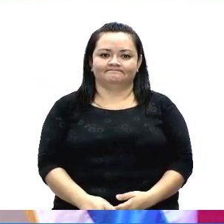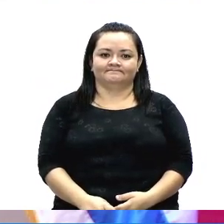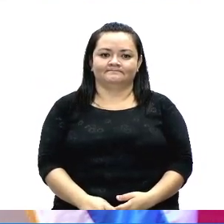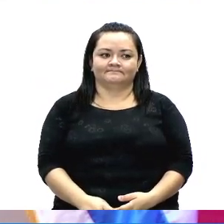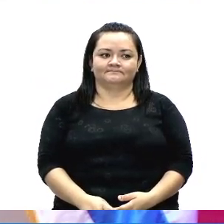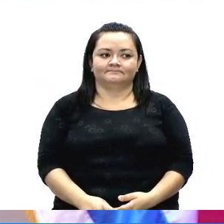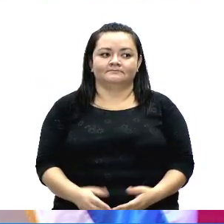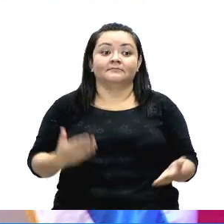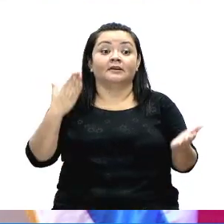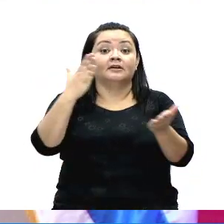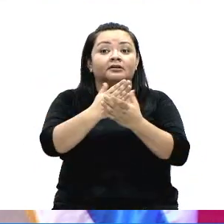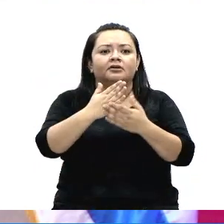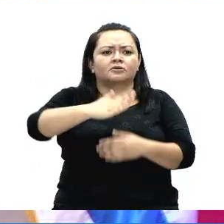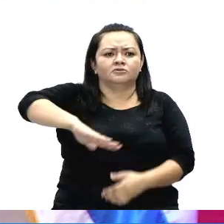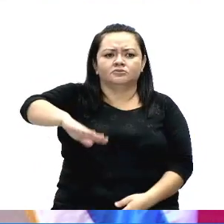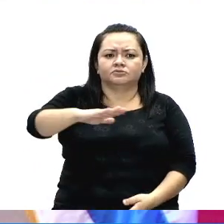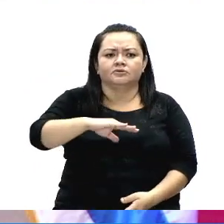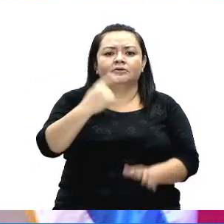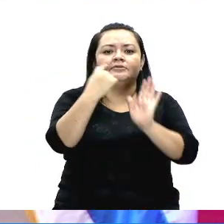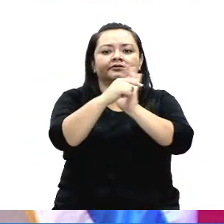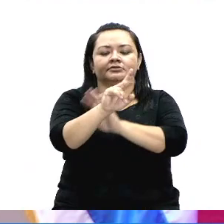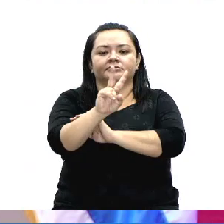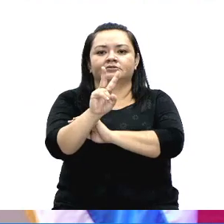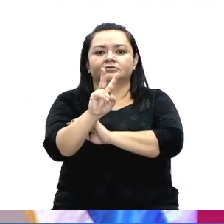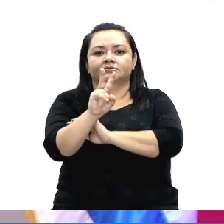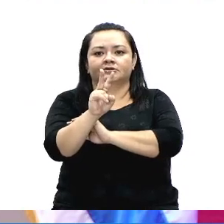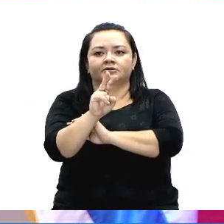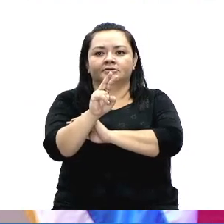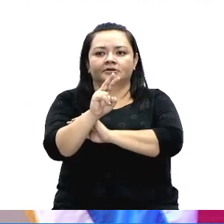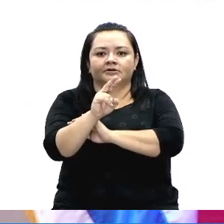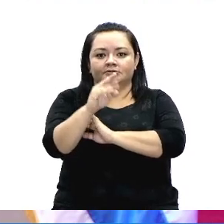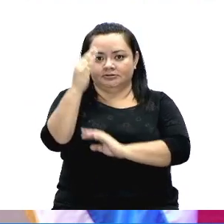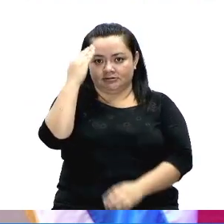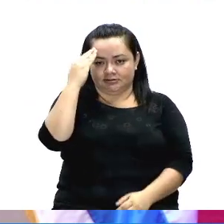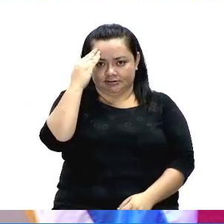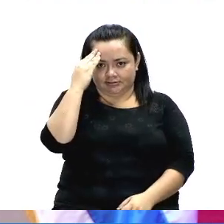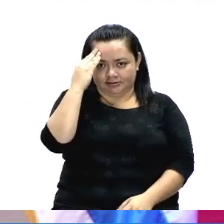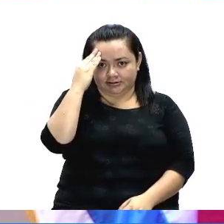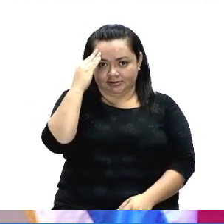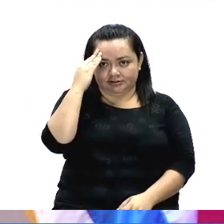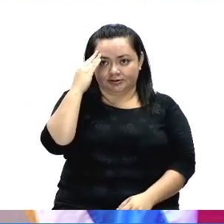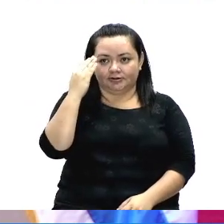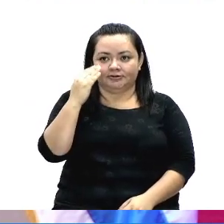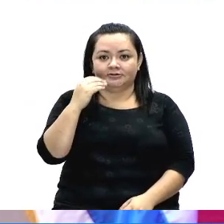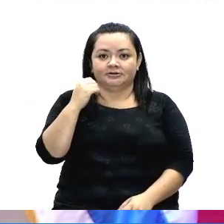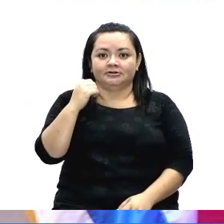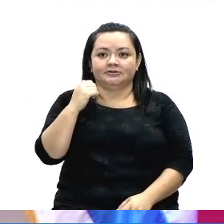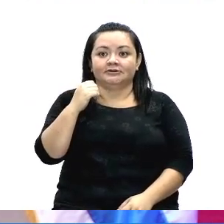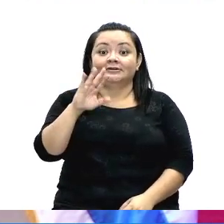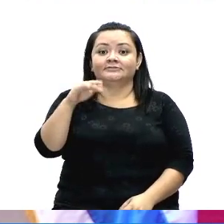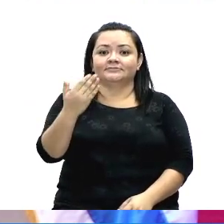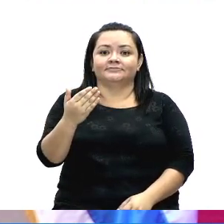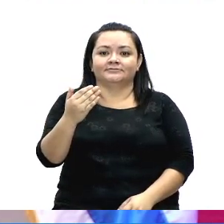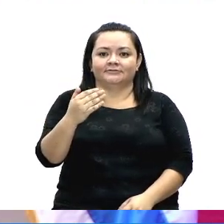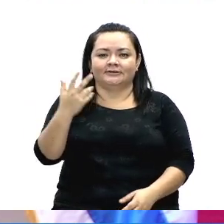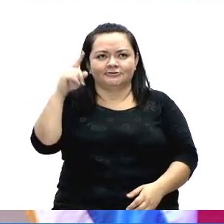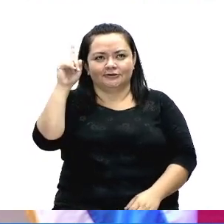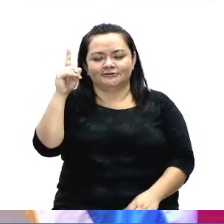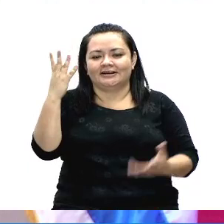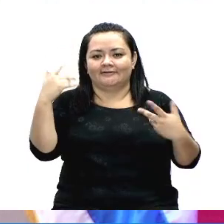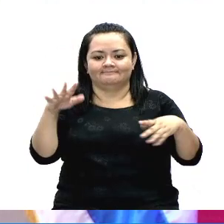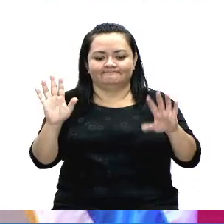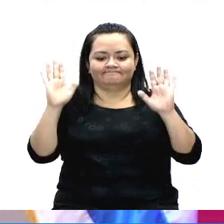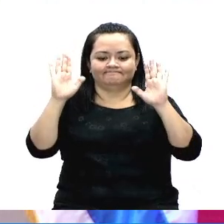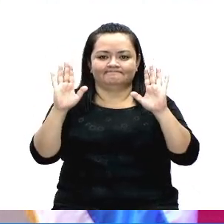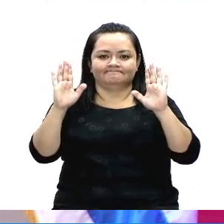llegaron al desierto versículo 2 mire habiendo salido de resident siguiente salida después de piro cuando dios abrió el